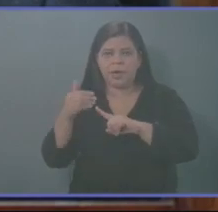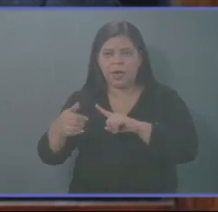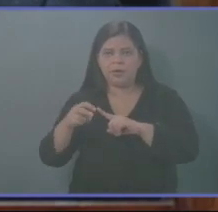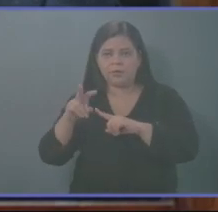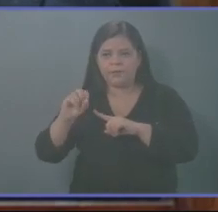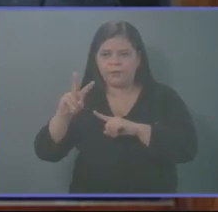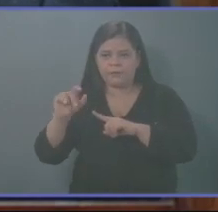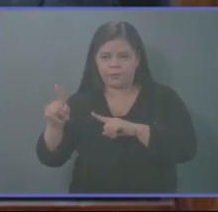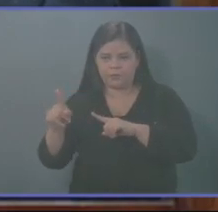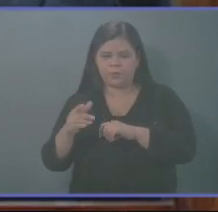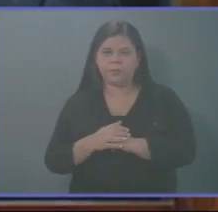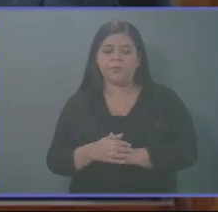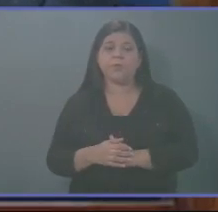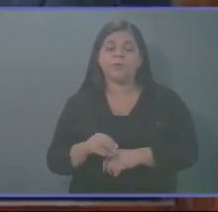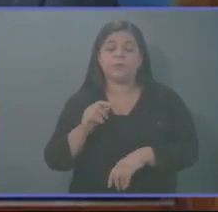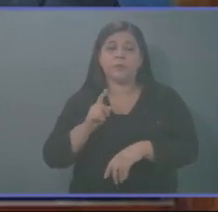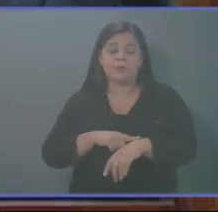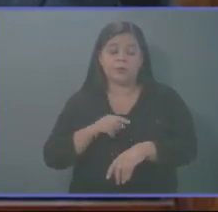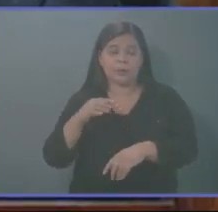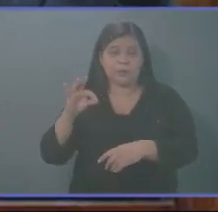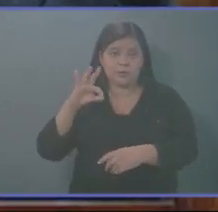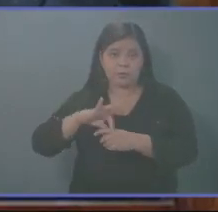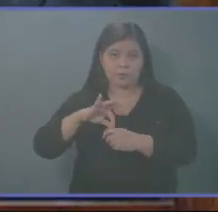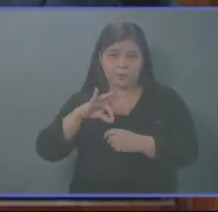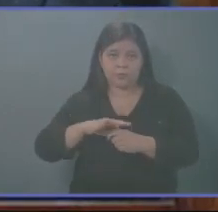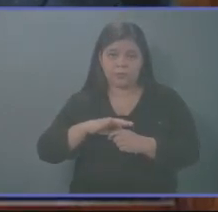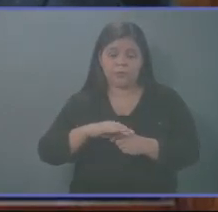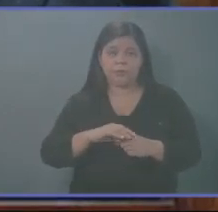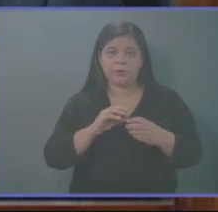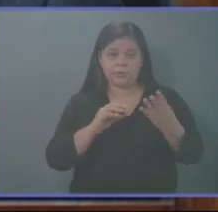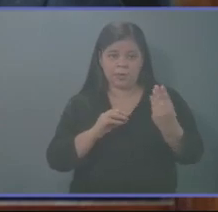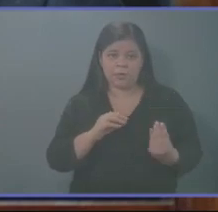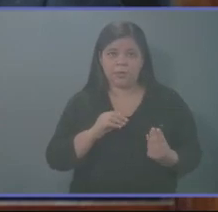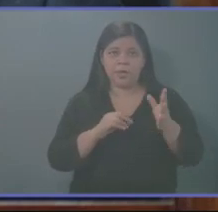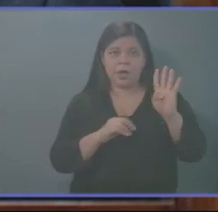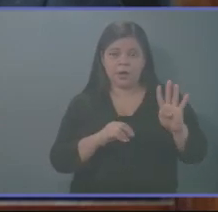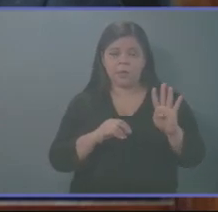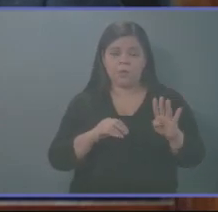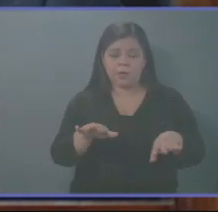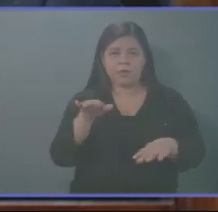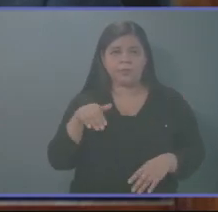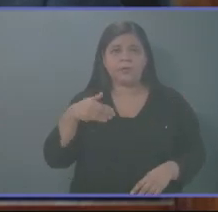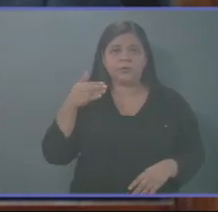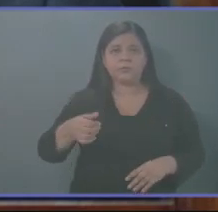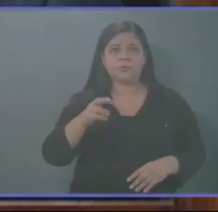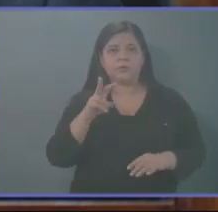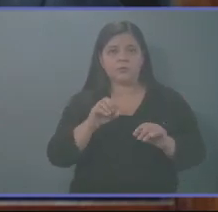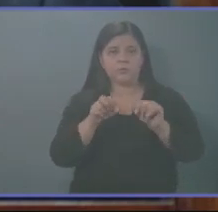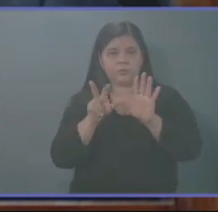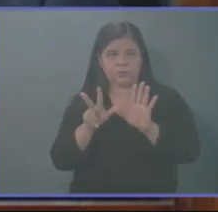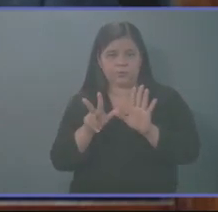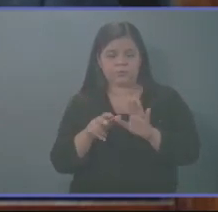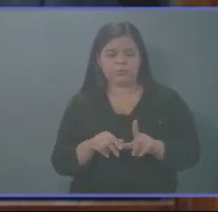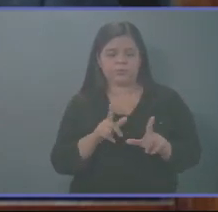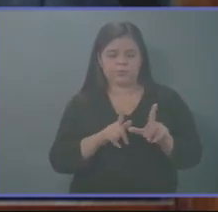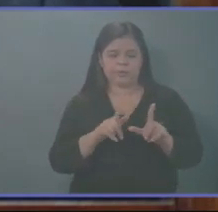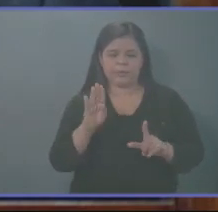2021 en las elecciones celebradas el día 4 de marzo de 2018. B.